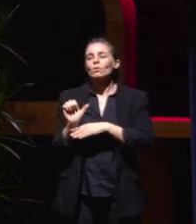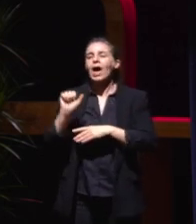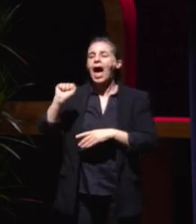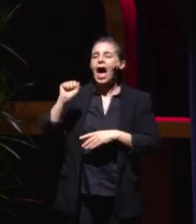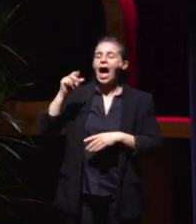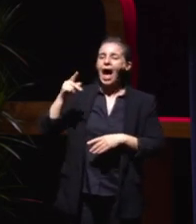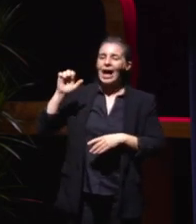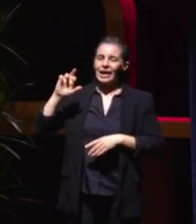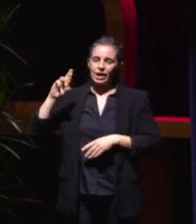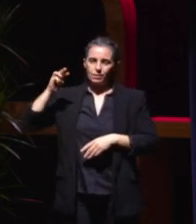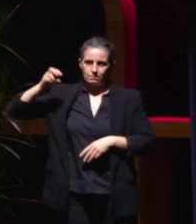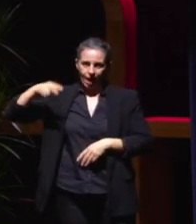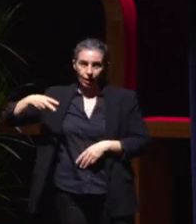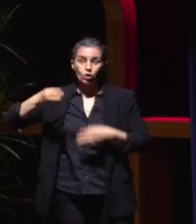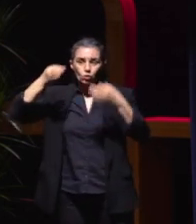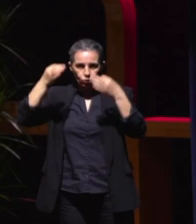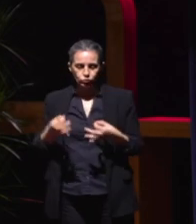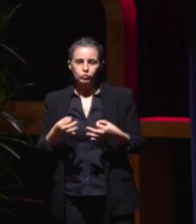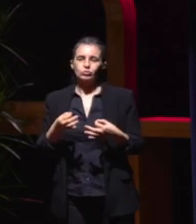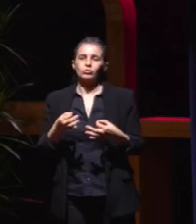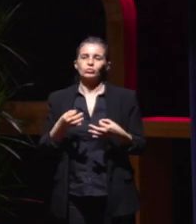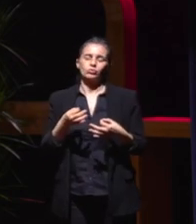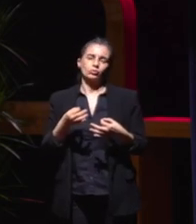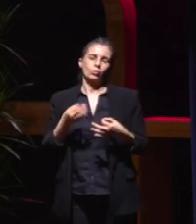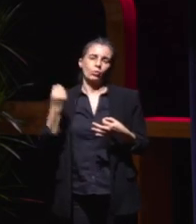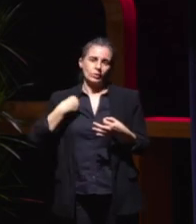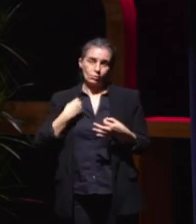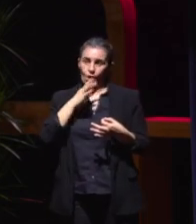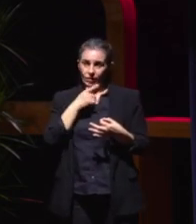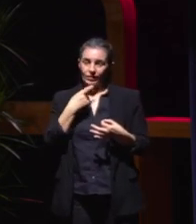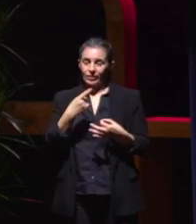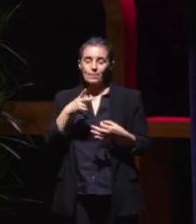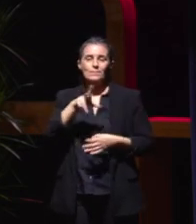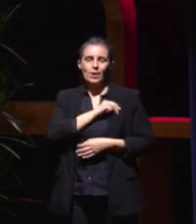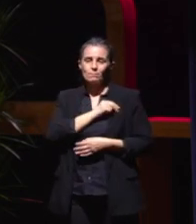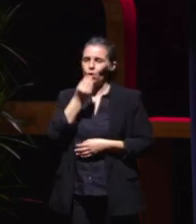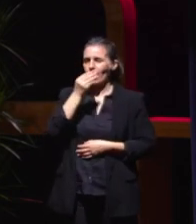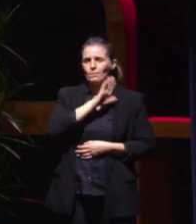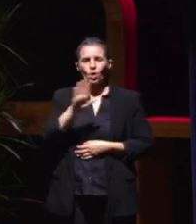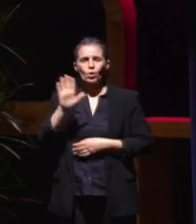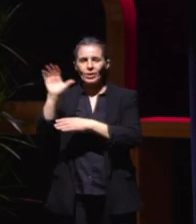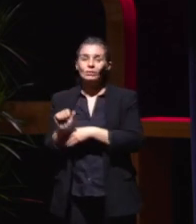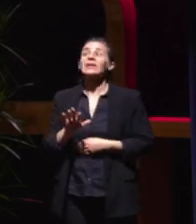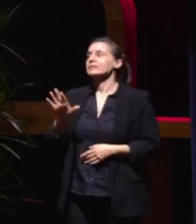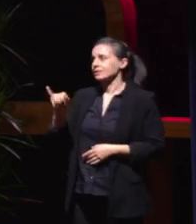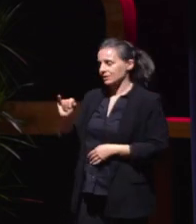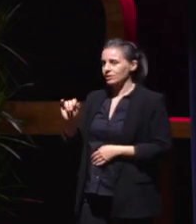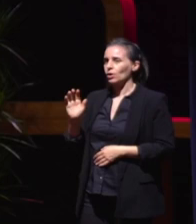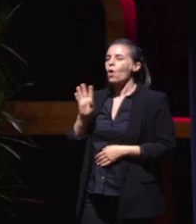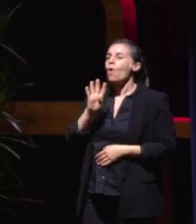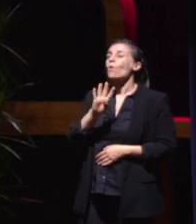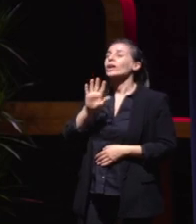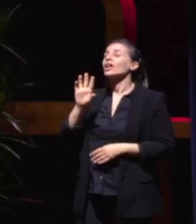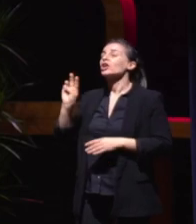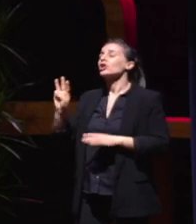British la declaró ahora la mejor película de 48 años después de la revista historia del cine